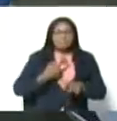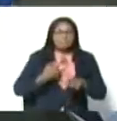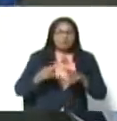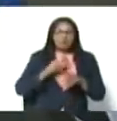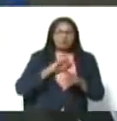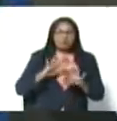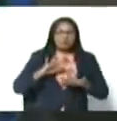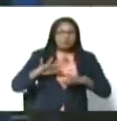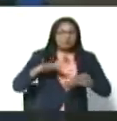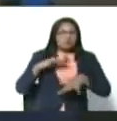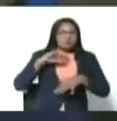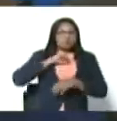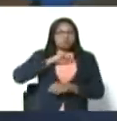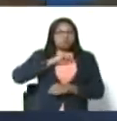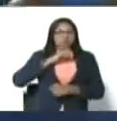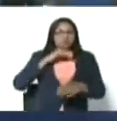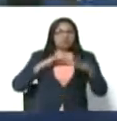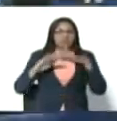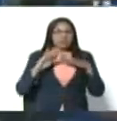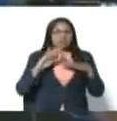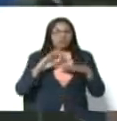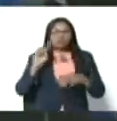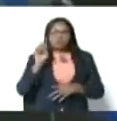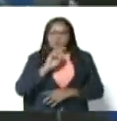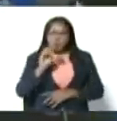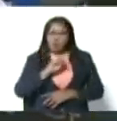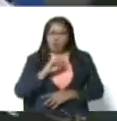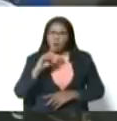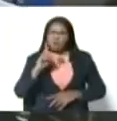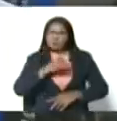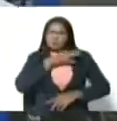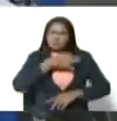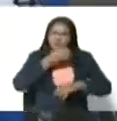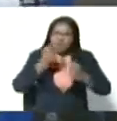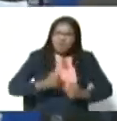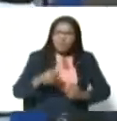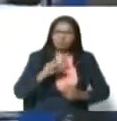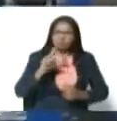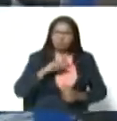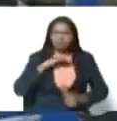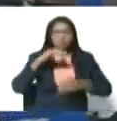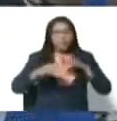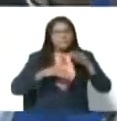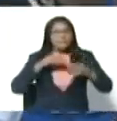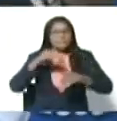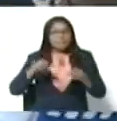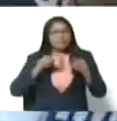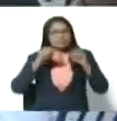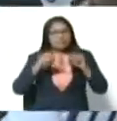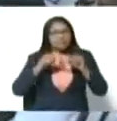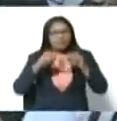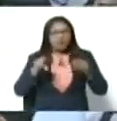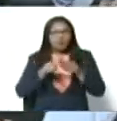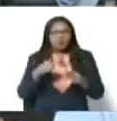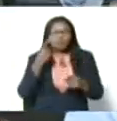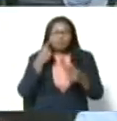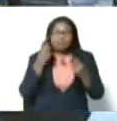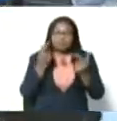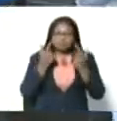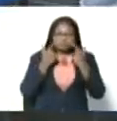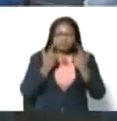segundo, no hemos retrocedido jamás en las banderas del socialismo bolivariano. Y seguiremos avanzando. Bueno, fíjense